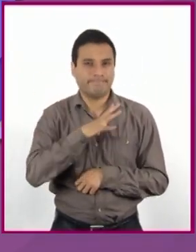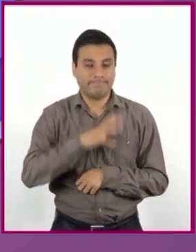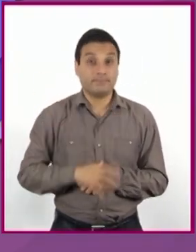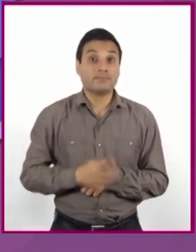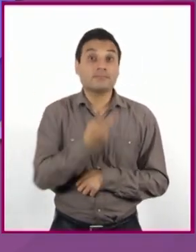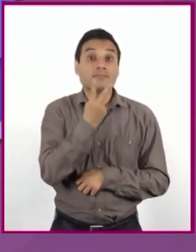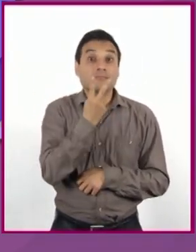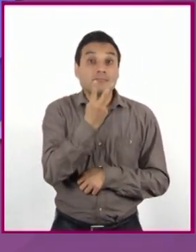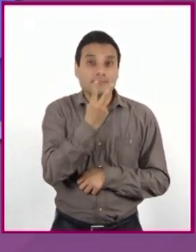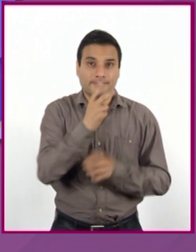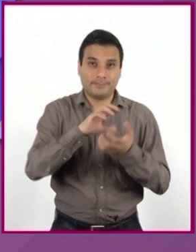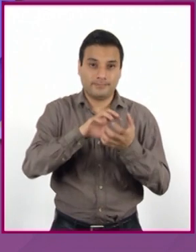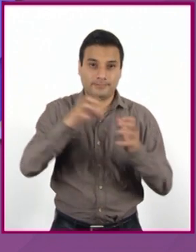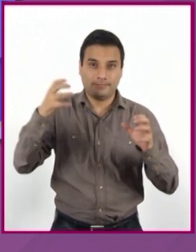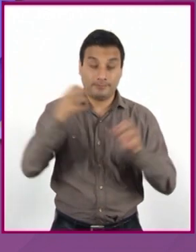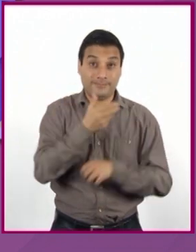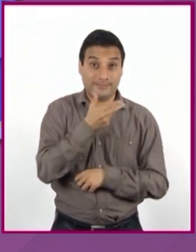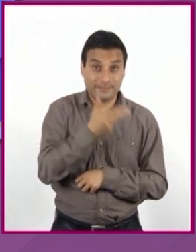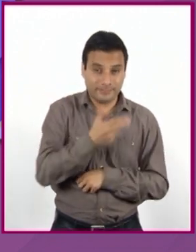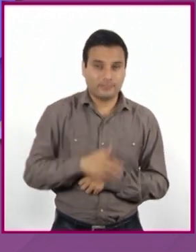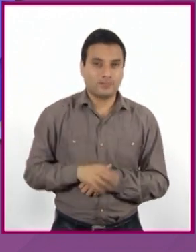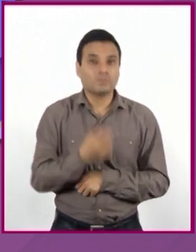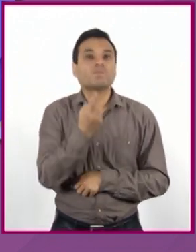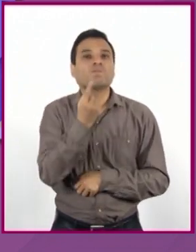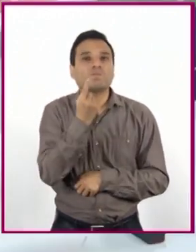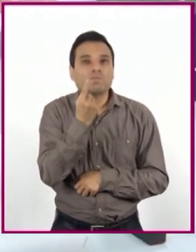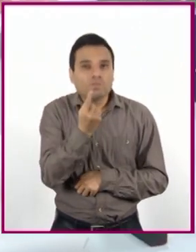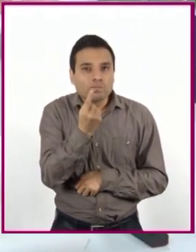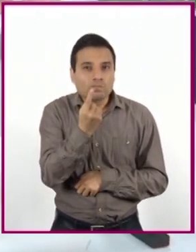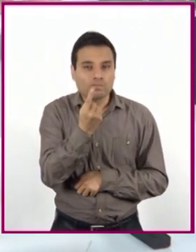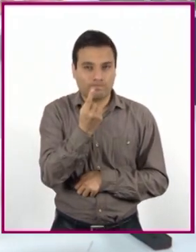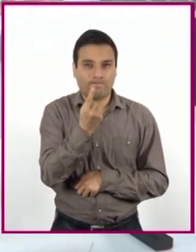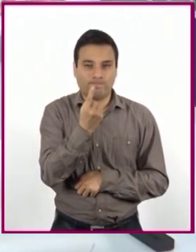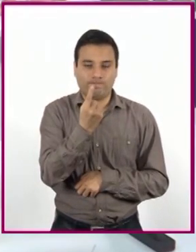2 moléculas de hidrógeno y una de oxígeno.